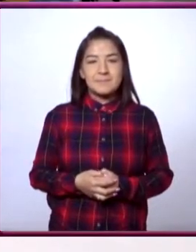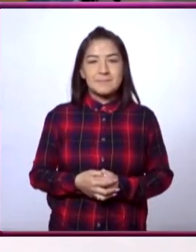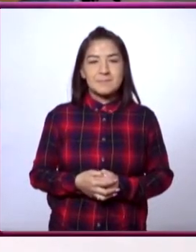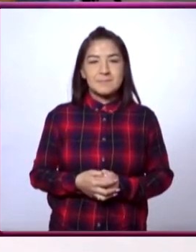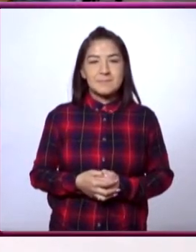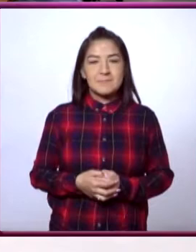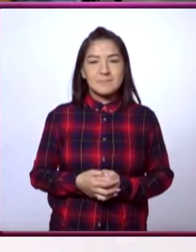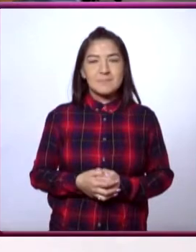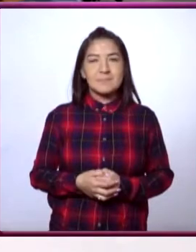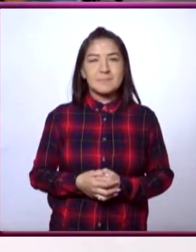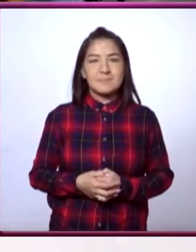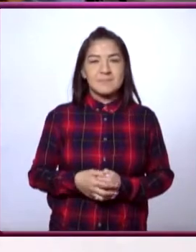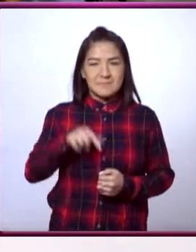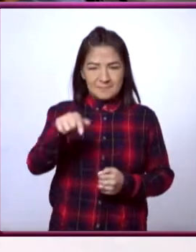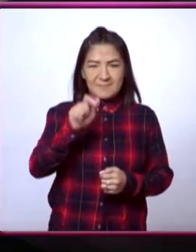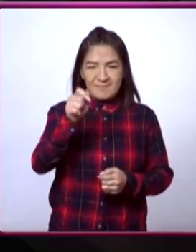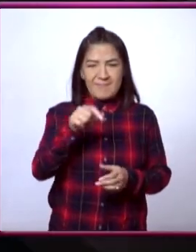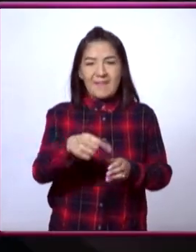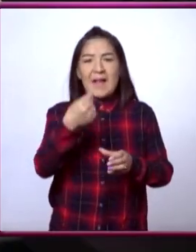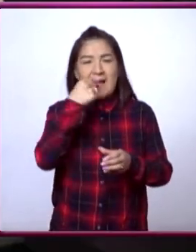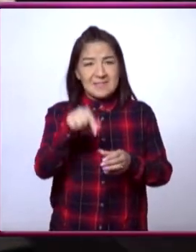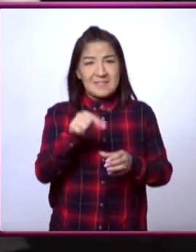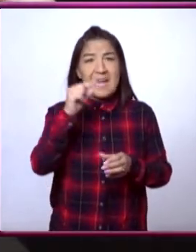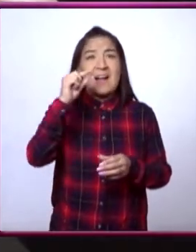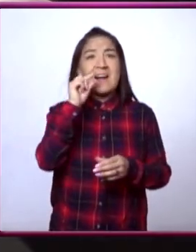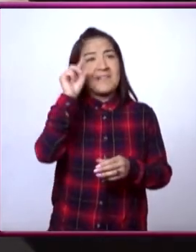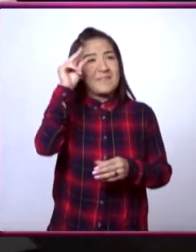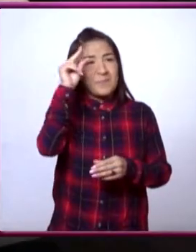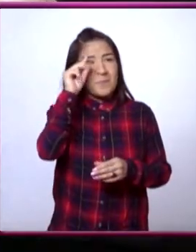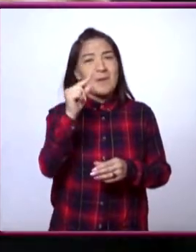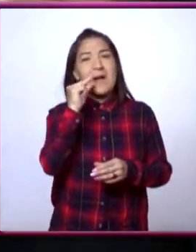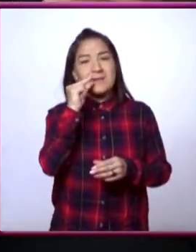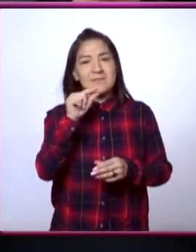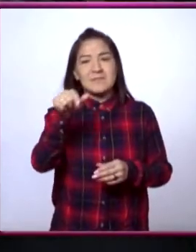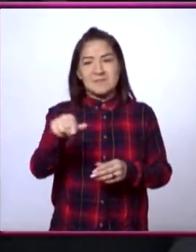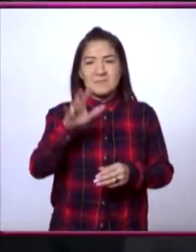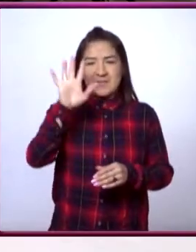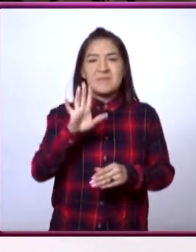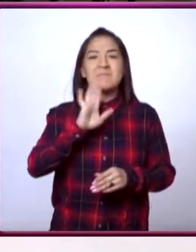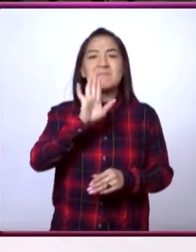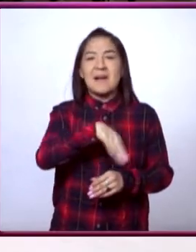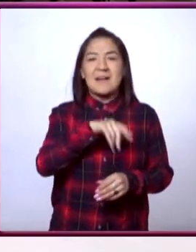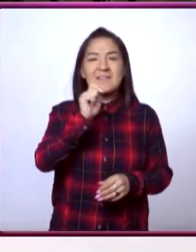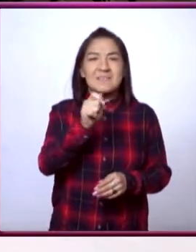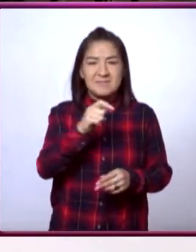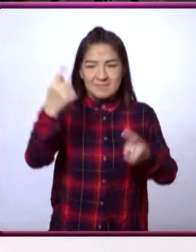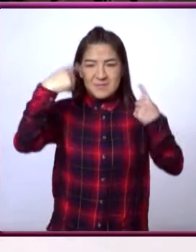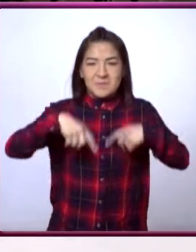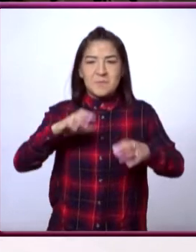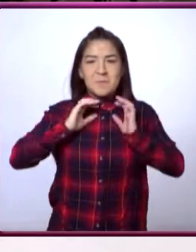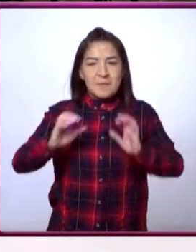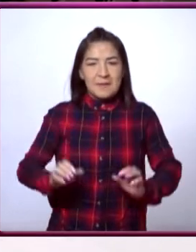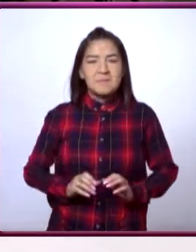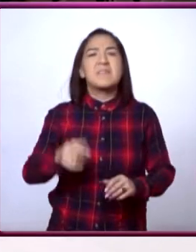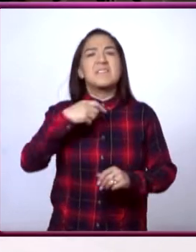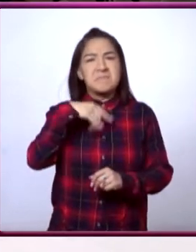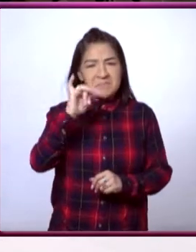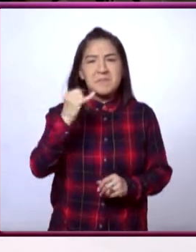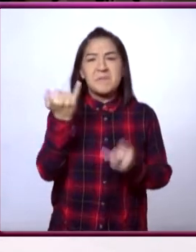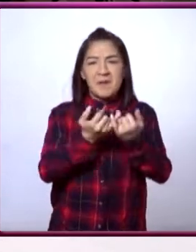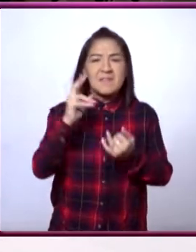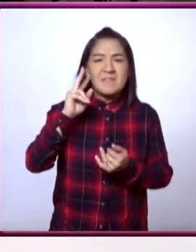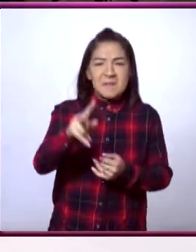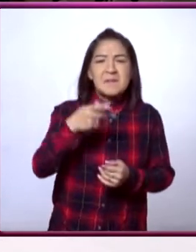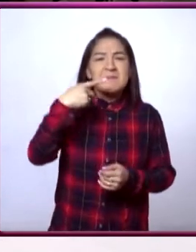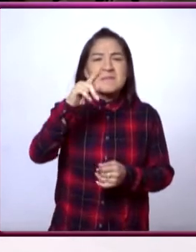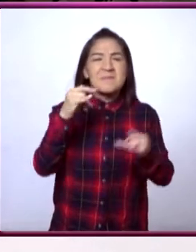Oye, ¿pero esas son nueces de Brasil? Sí, pues. Es que una vez escuché que son radiactivas. Fíjate que yo escuché exactamente lo mismo de esos